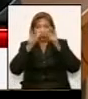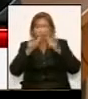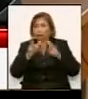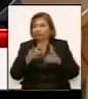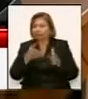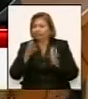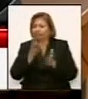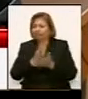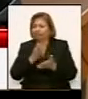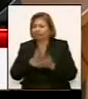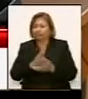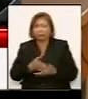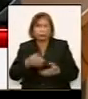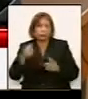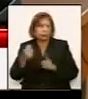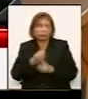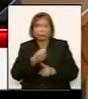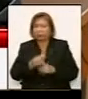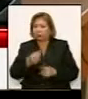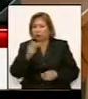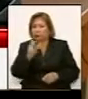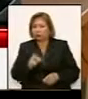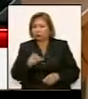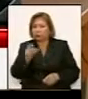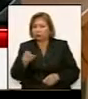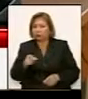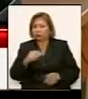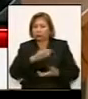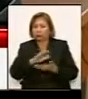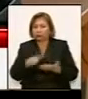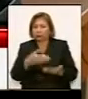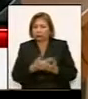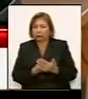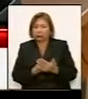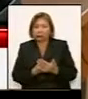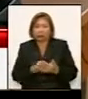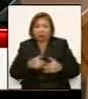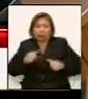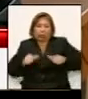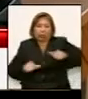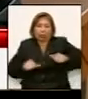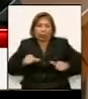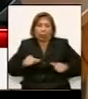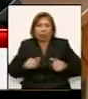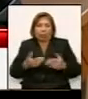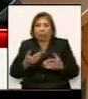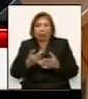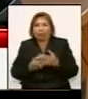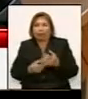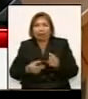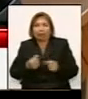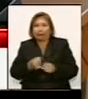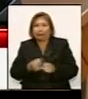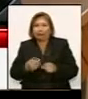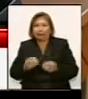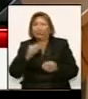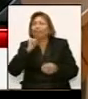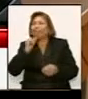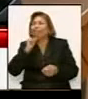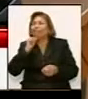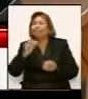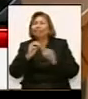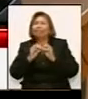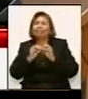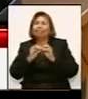impunidad alrededor de la violencia de género en general entonces obviamente una desconfianza y sin signos ha logrado resolver muchos problemas